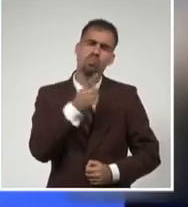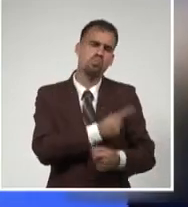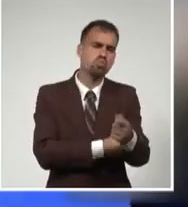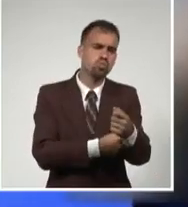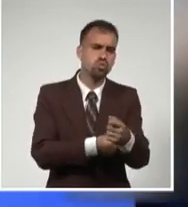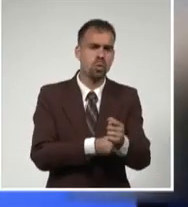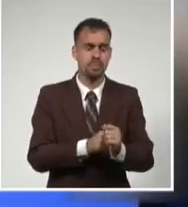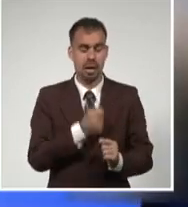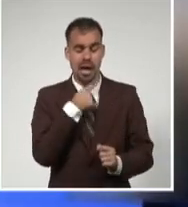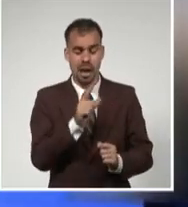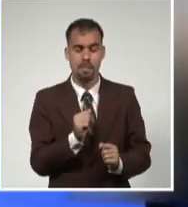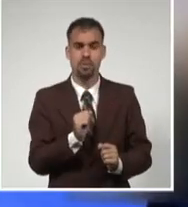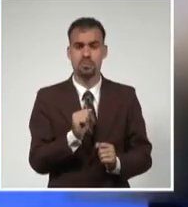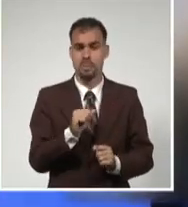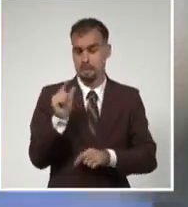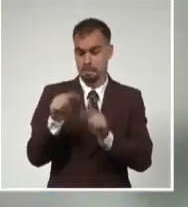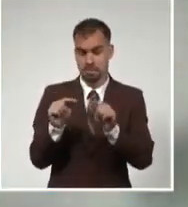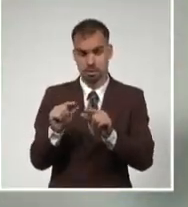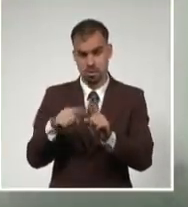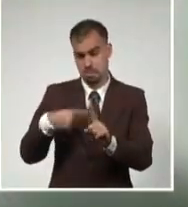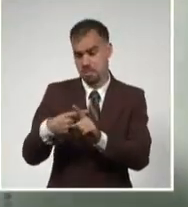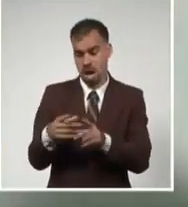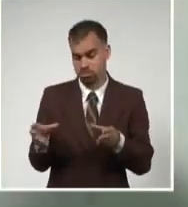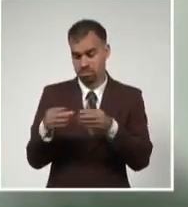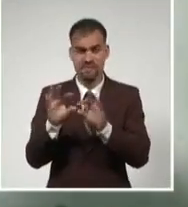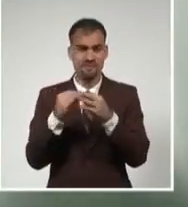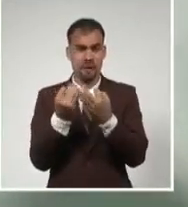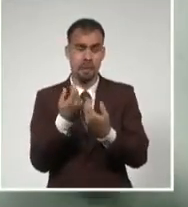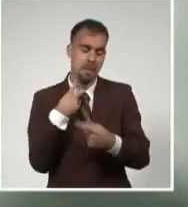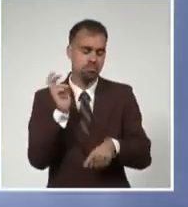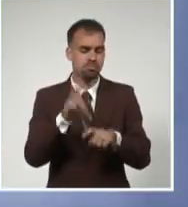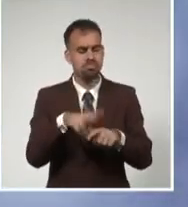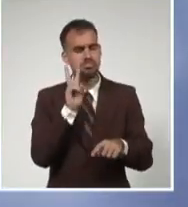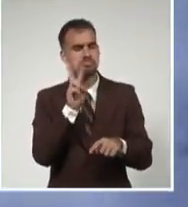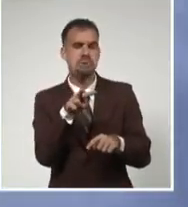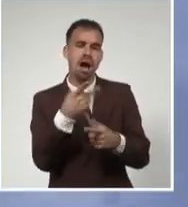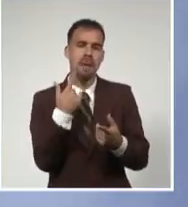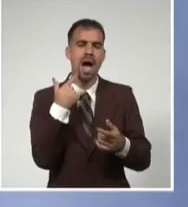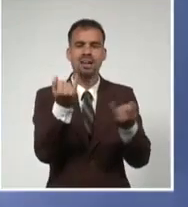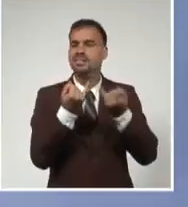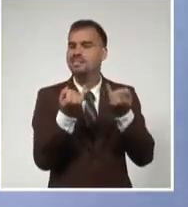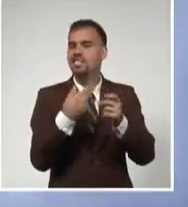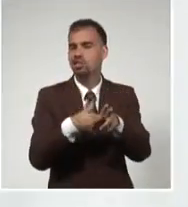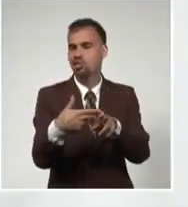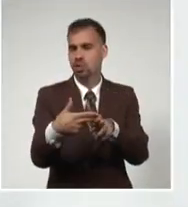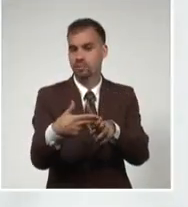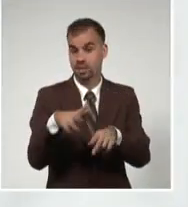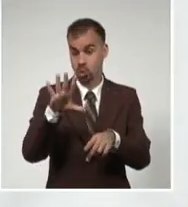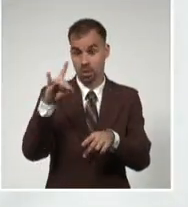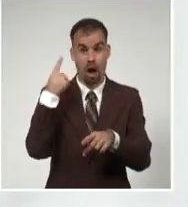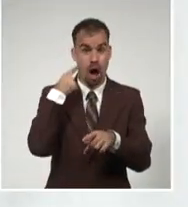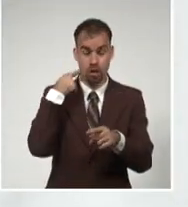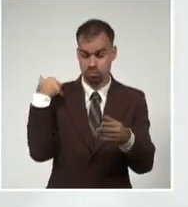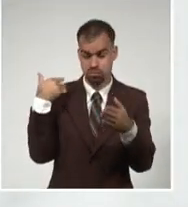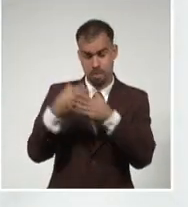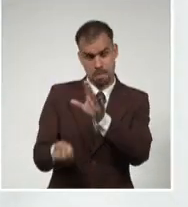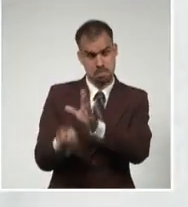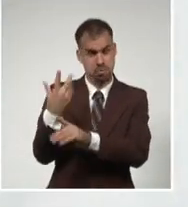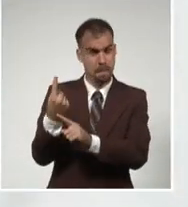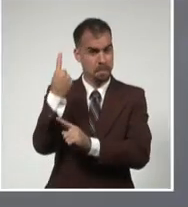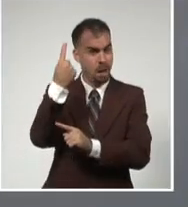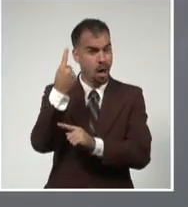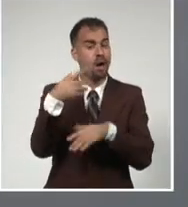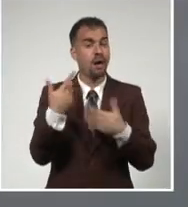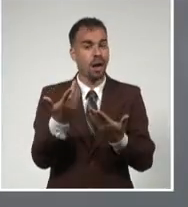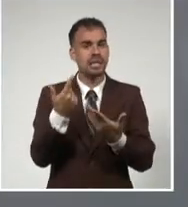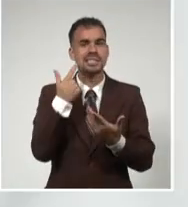para los pequeños que se unen en el rito familiar a beber de la historia. 59 años después del primer titular, aún la sonrisa nos augura buen